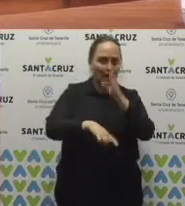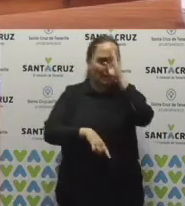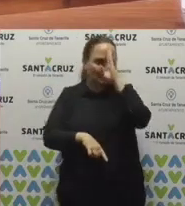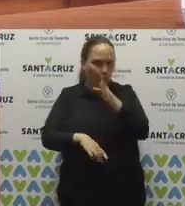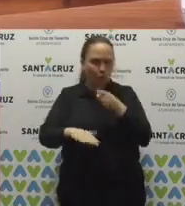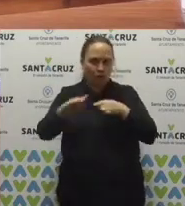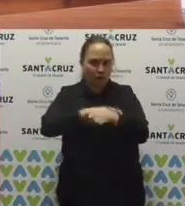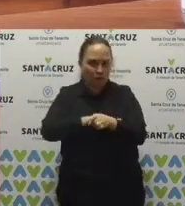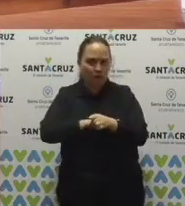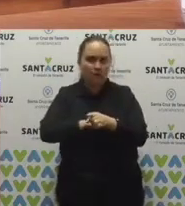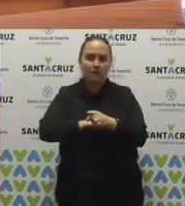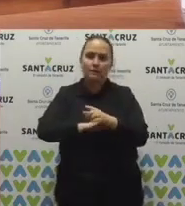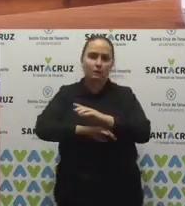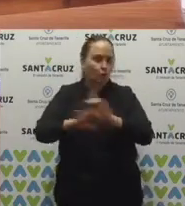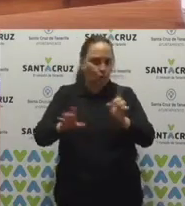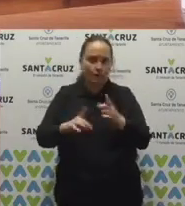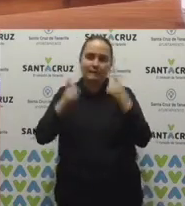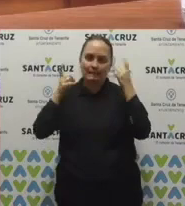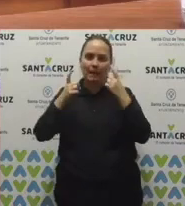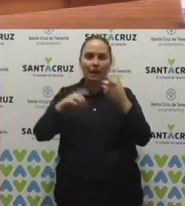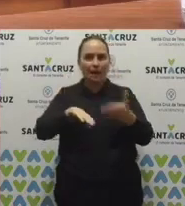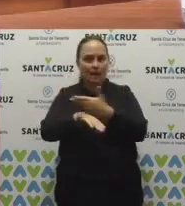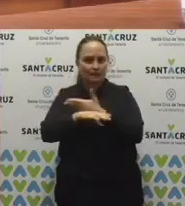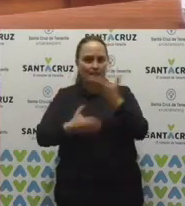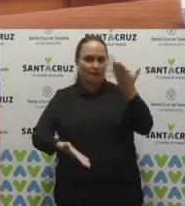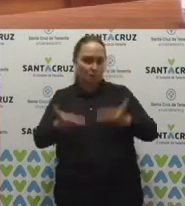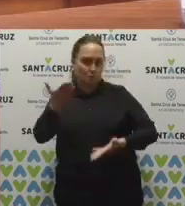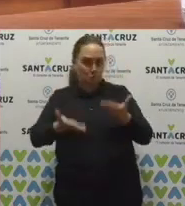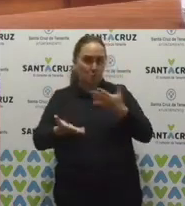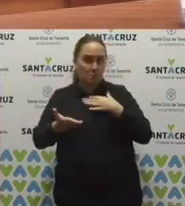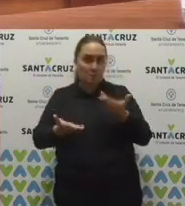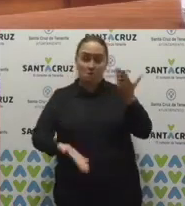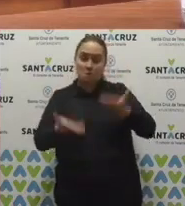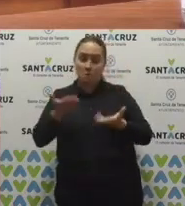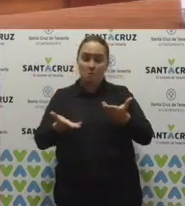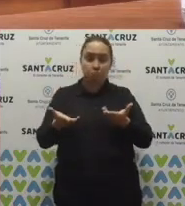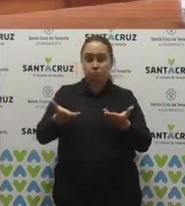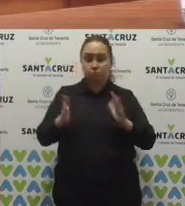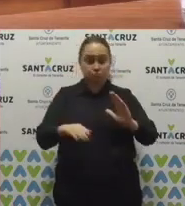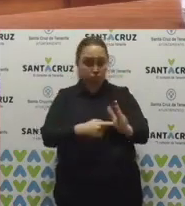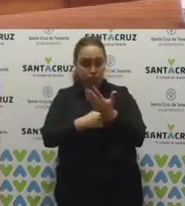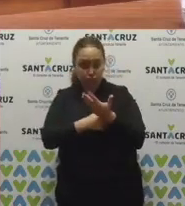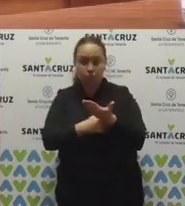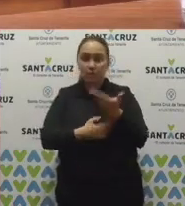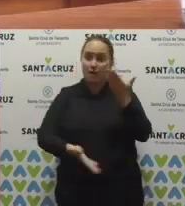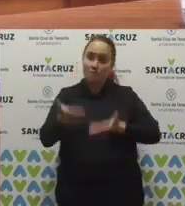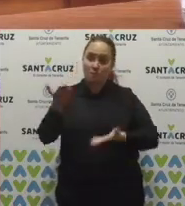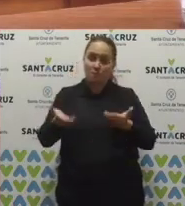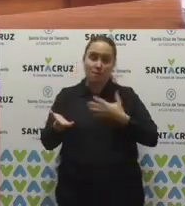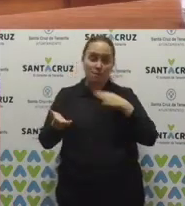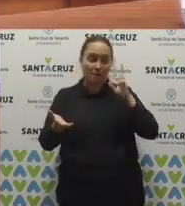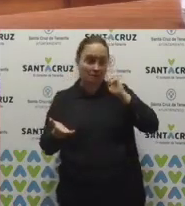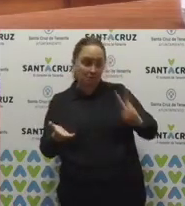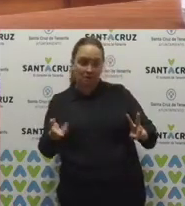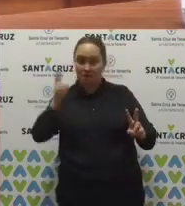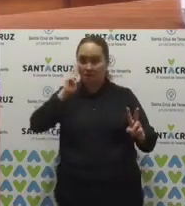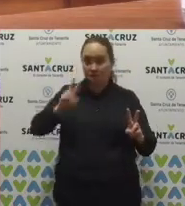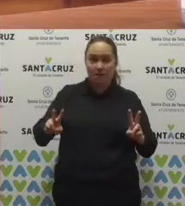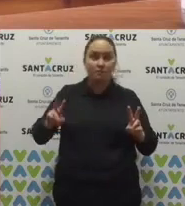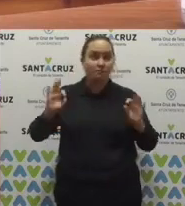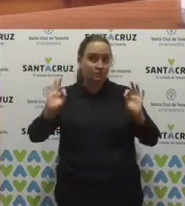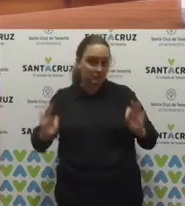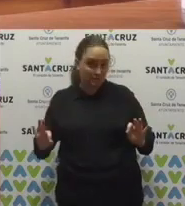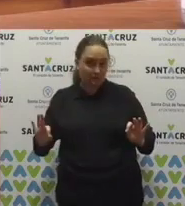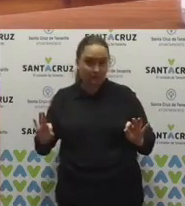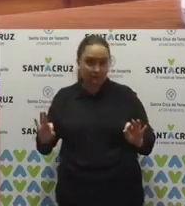y otros estoy preparada cuando se podría evaluar y seguro y seguramente según usted saldría lo que usted está diciendo y no lo que dice